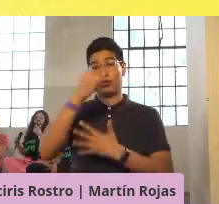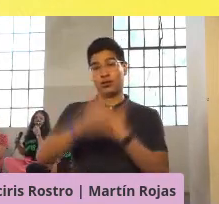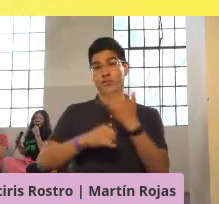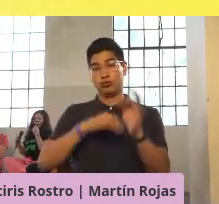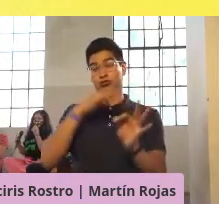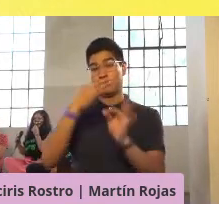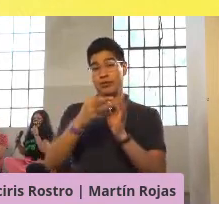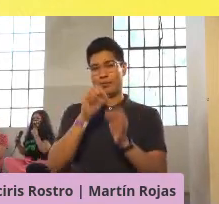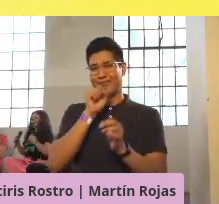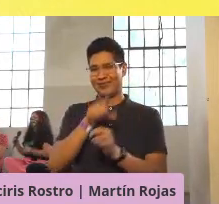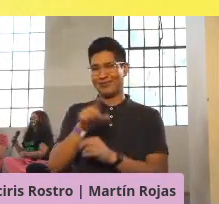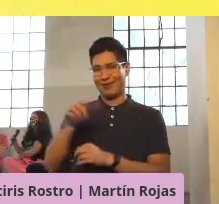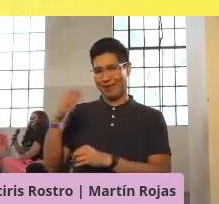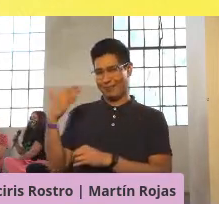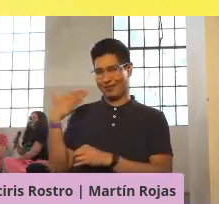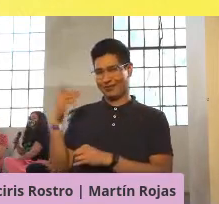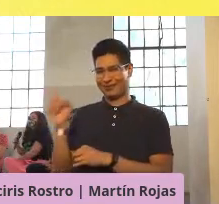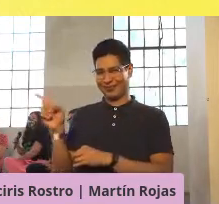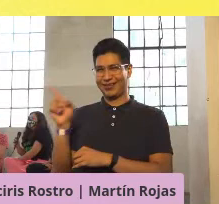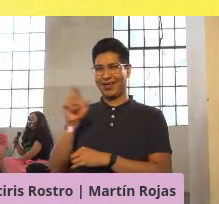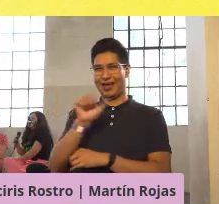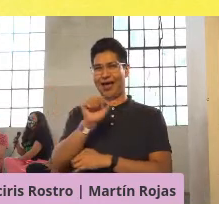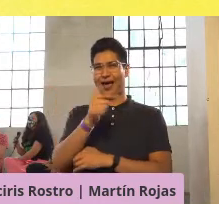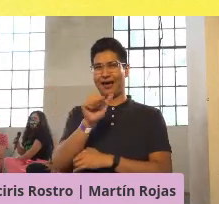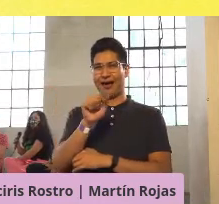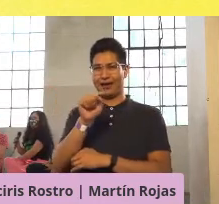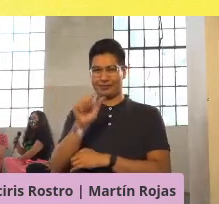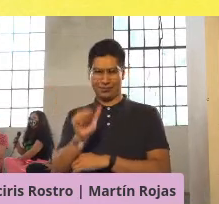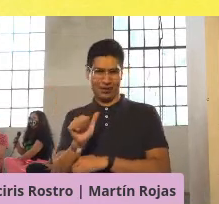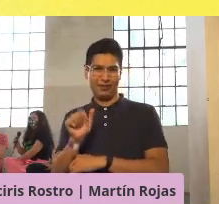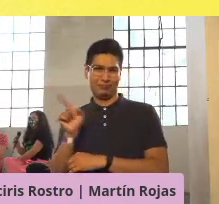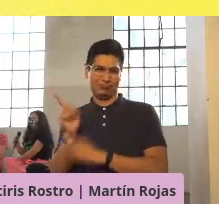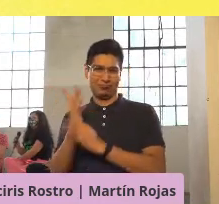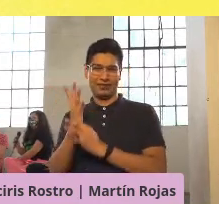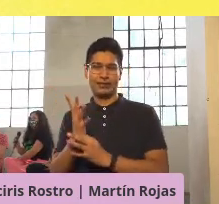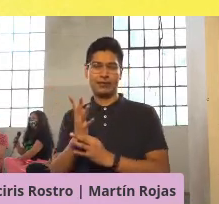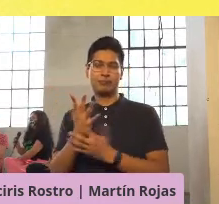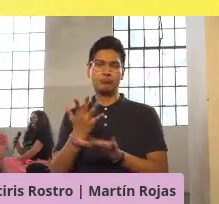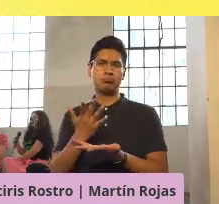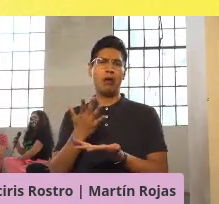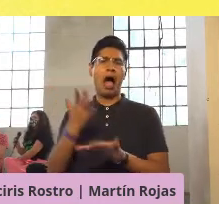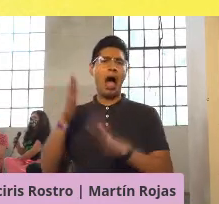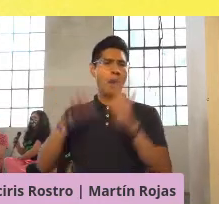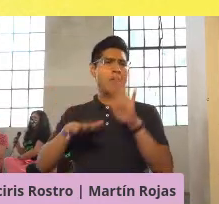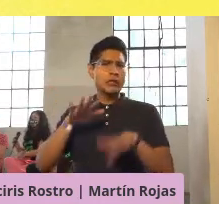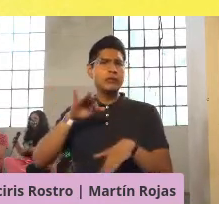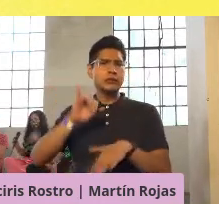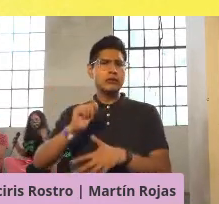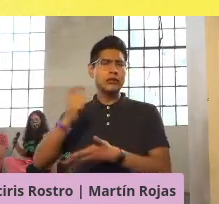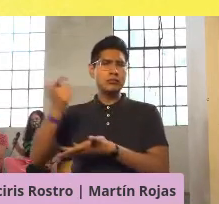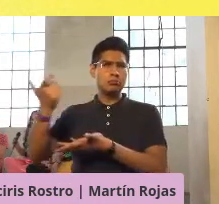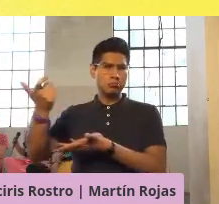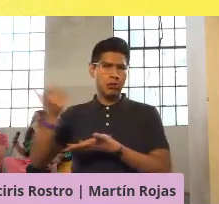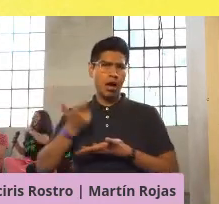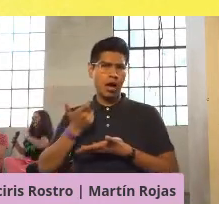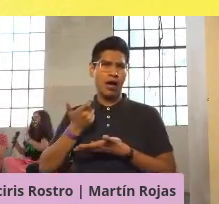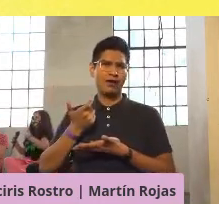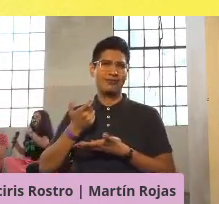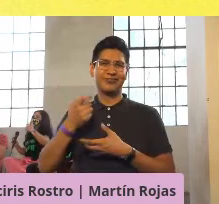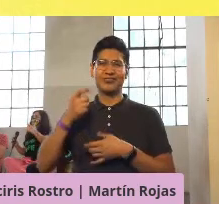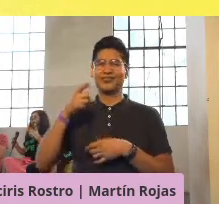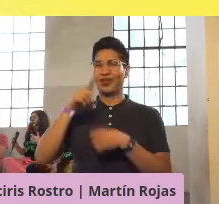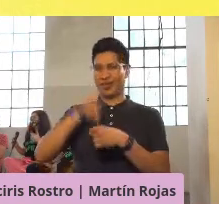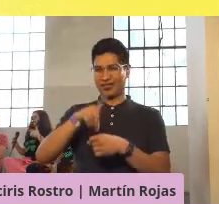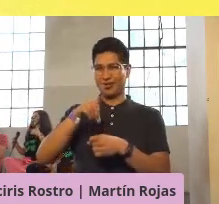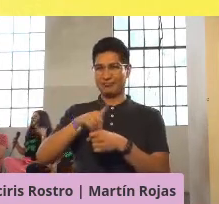Decía hace rato la compañera, sí, de pronto llegaron muchísimas donaciones, la amiga de